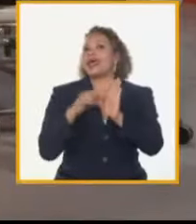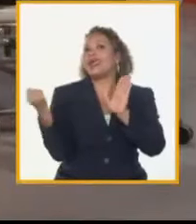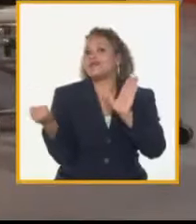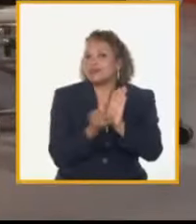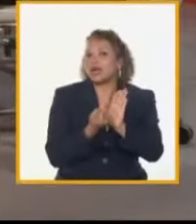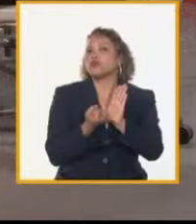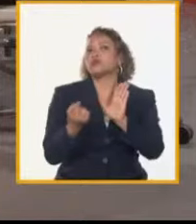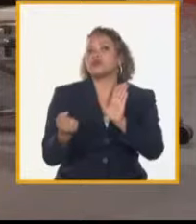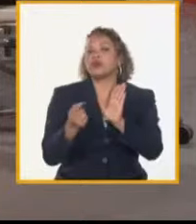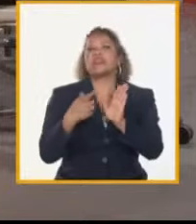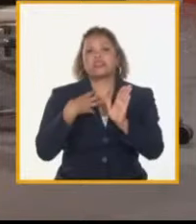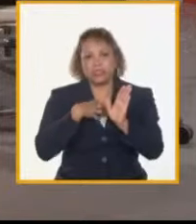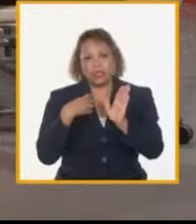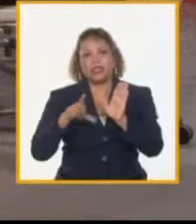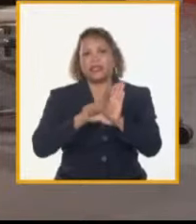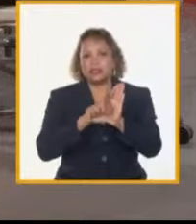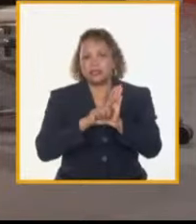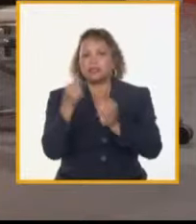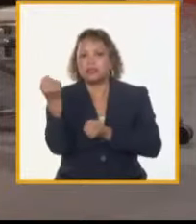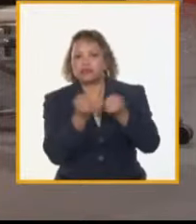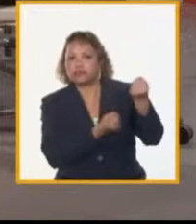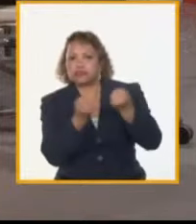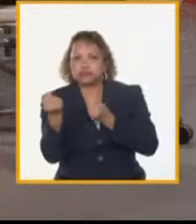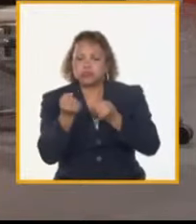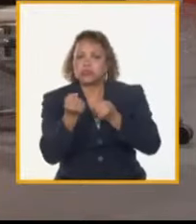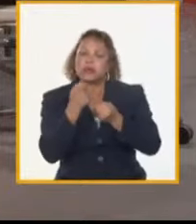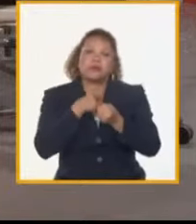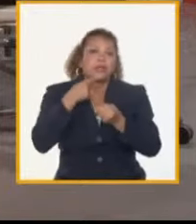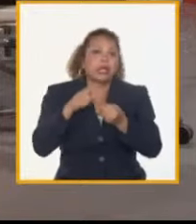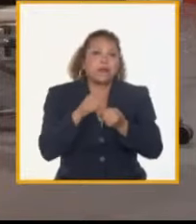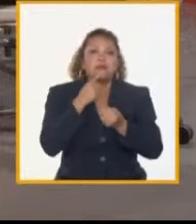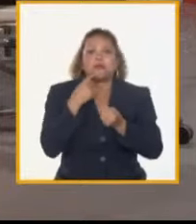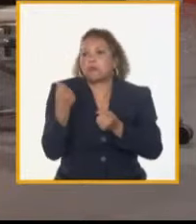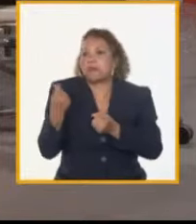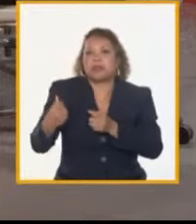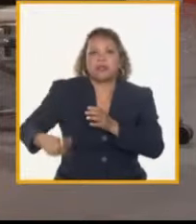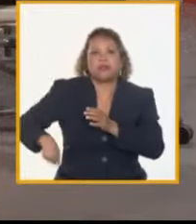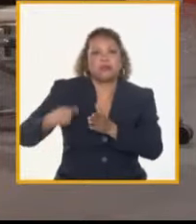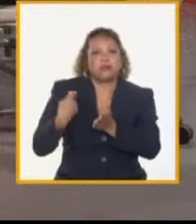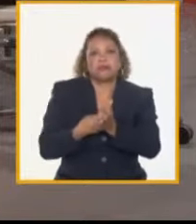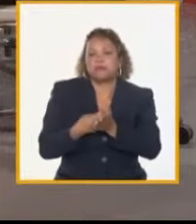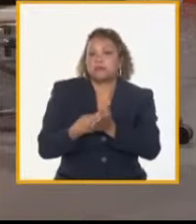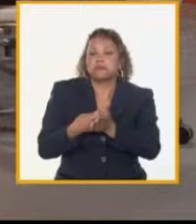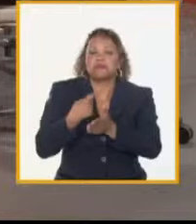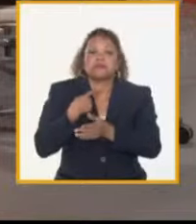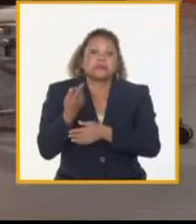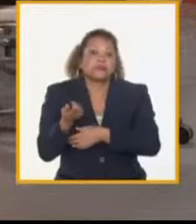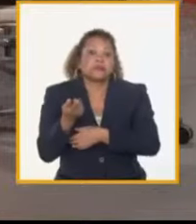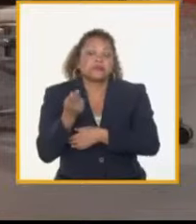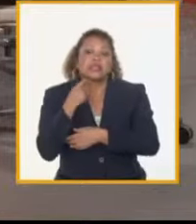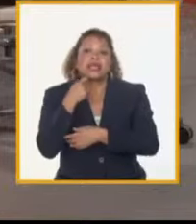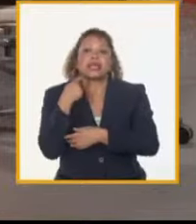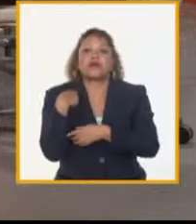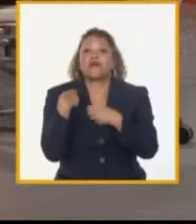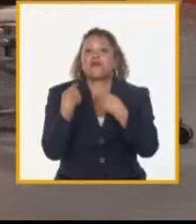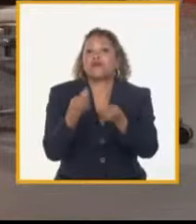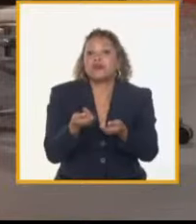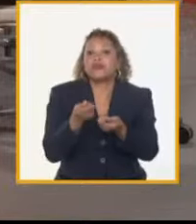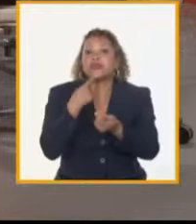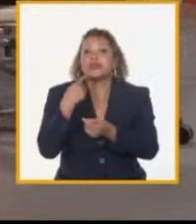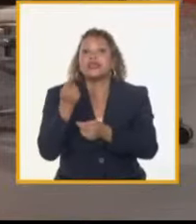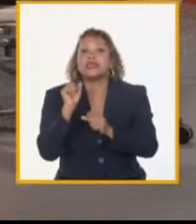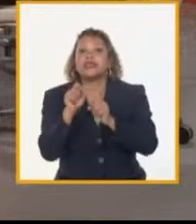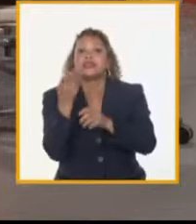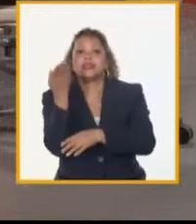que están legalmente autorizados con la licencia de operación de transporte, que sí es un precio de oferta y demanda. Aquí en La Habana nosotros podemos decir, y